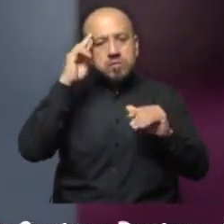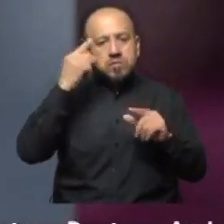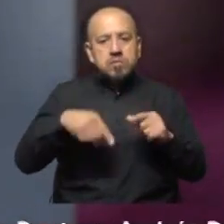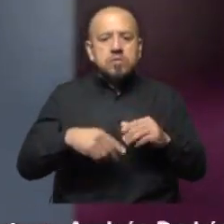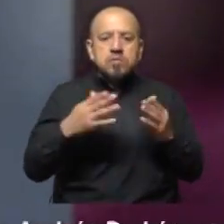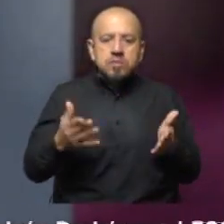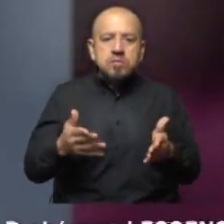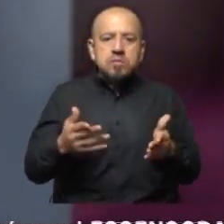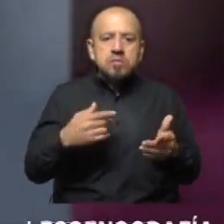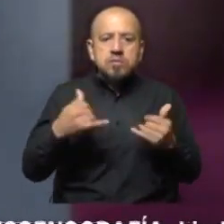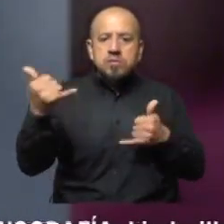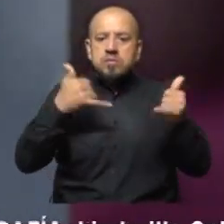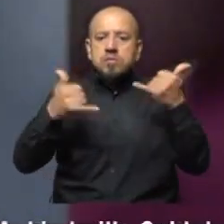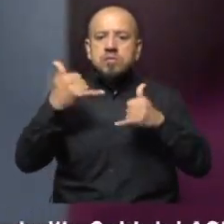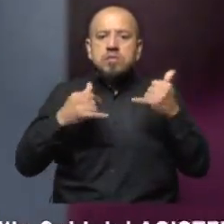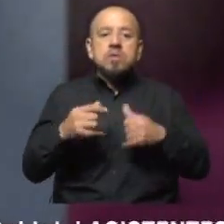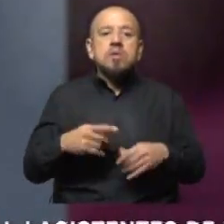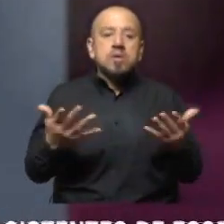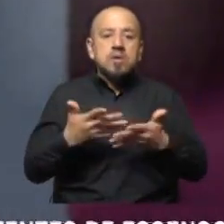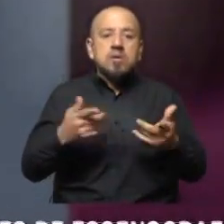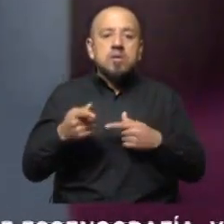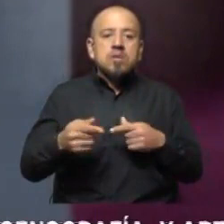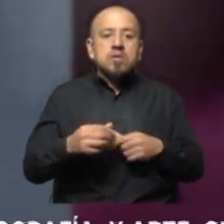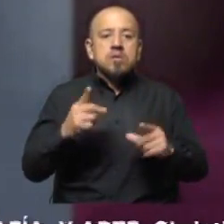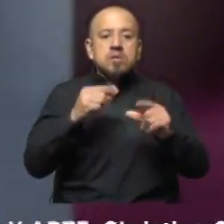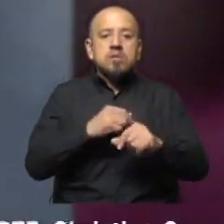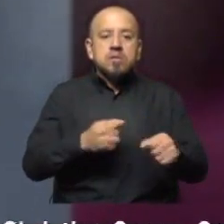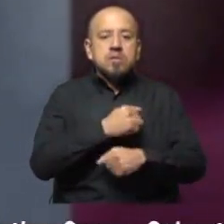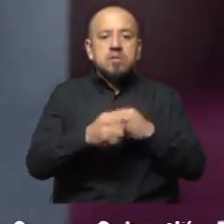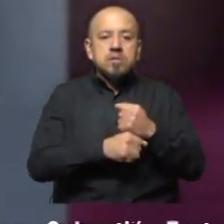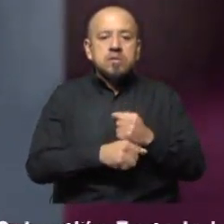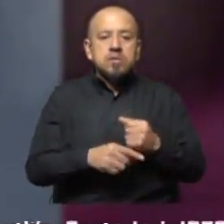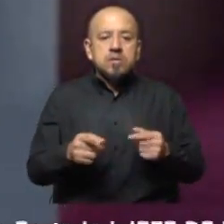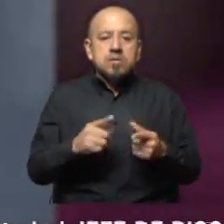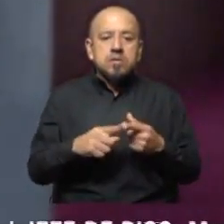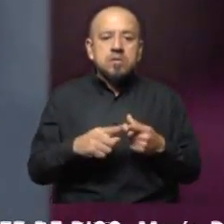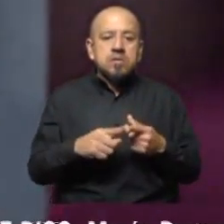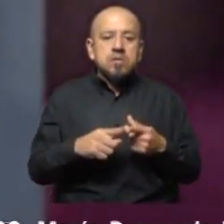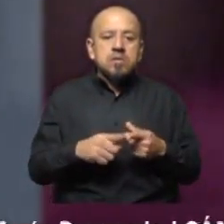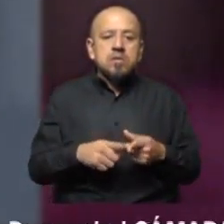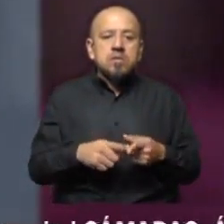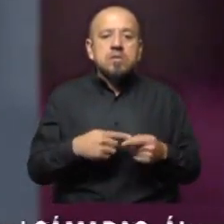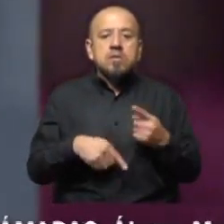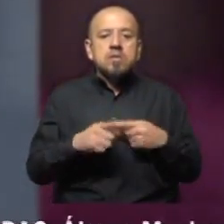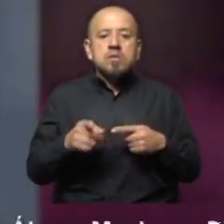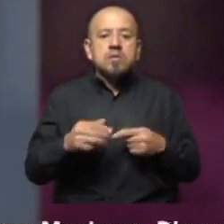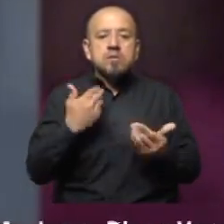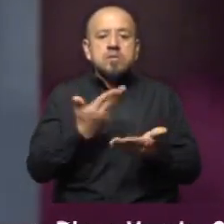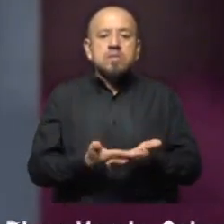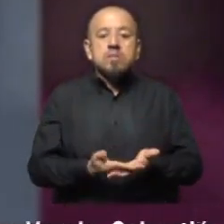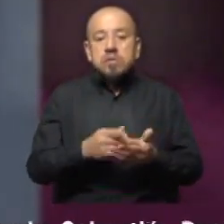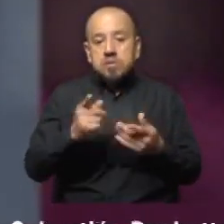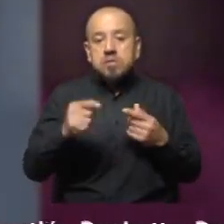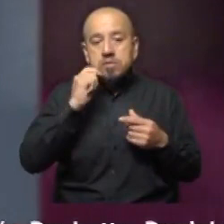repente empezaron a llamarme dije bueno ya está o sea ahora más hacia fin de año empezó a surgir a surgir propuestas lindas